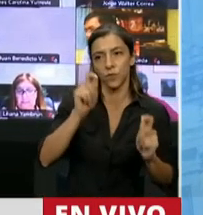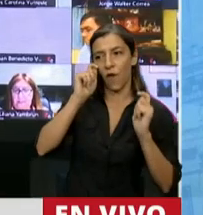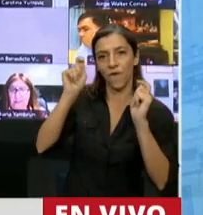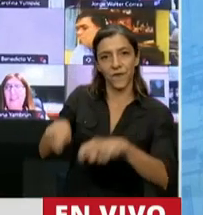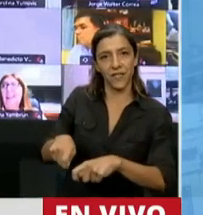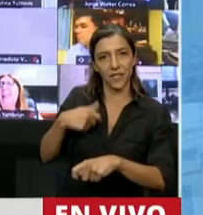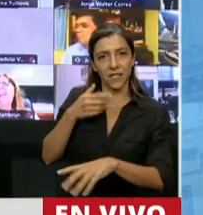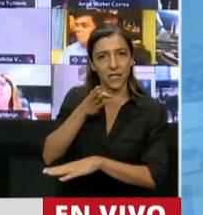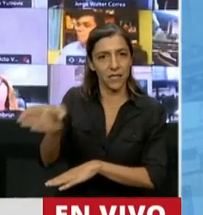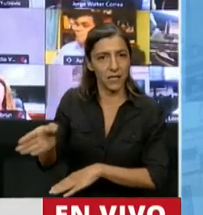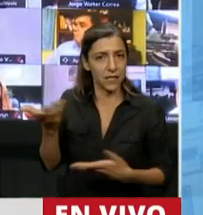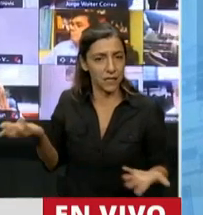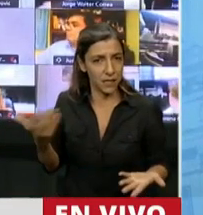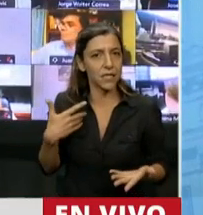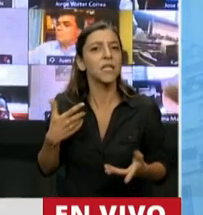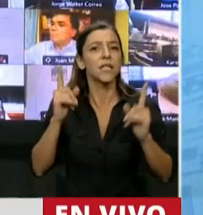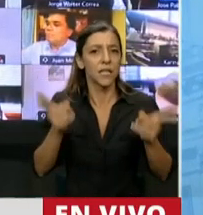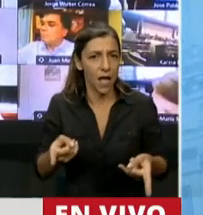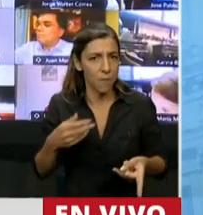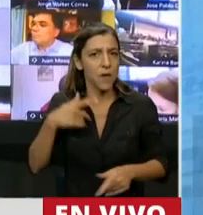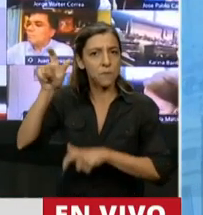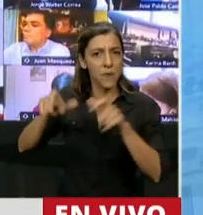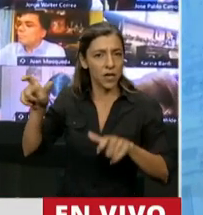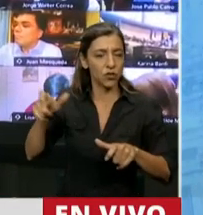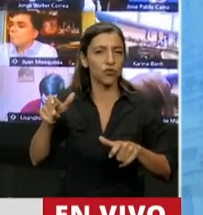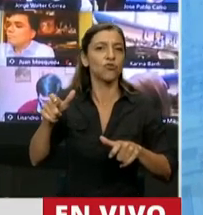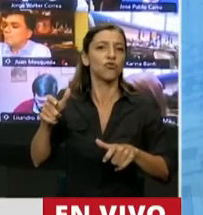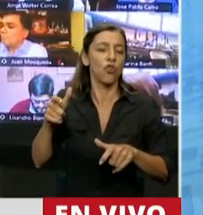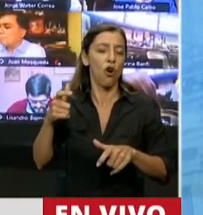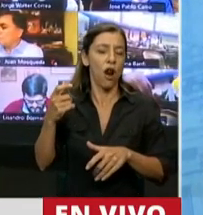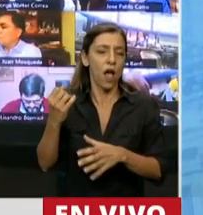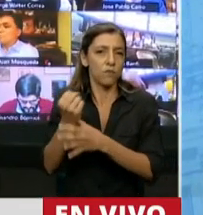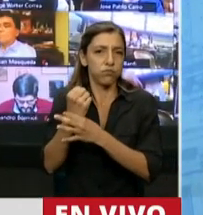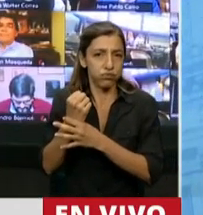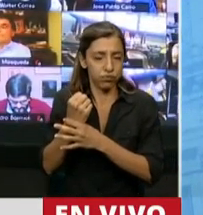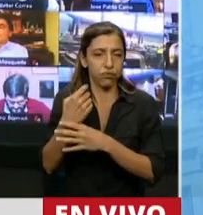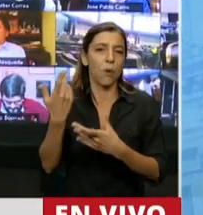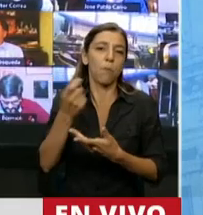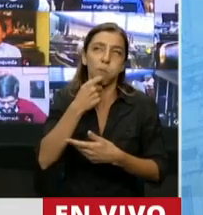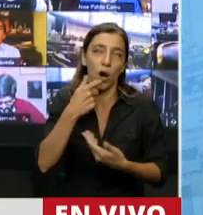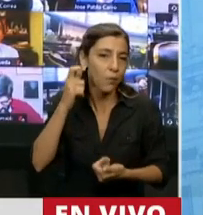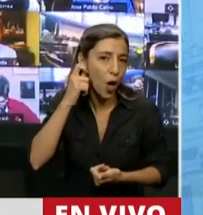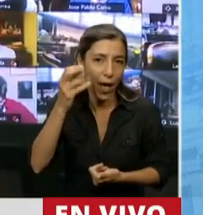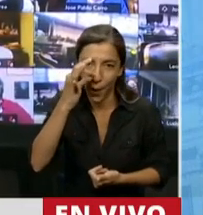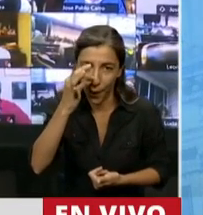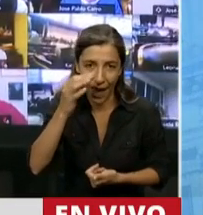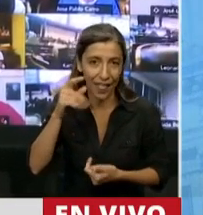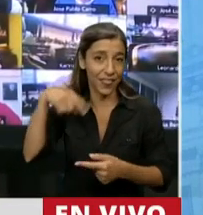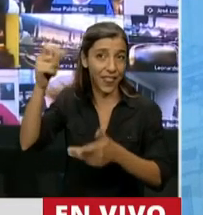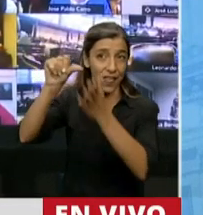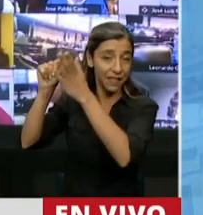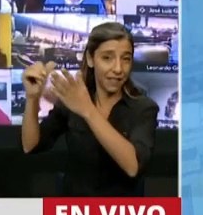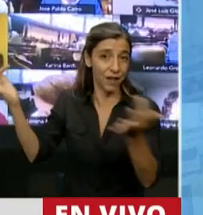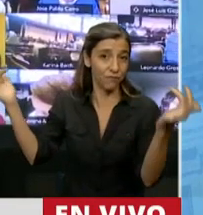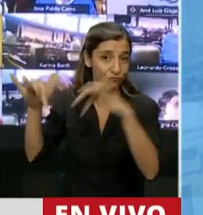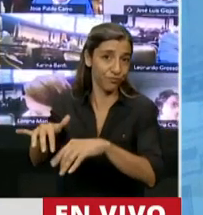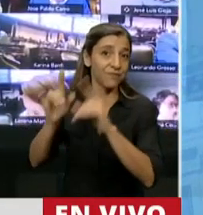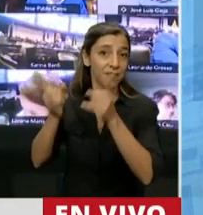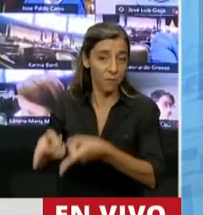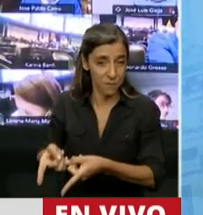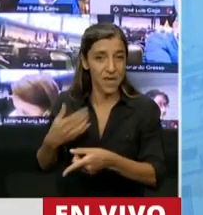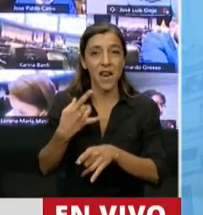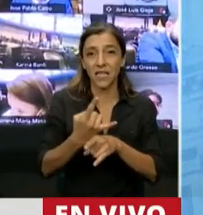visitas diplomáticas que se llevan a la Argentina, como se vio, por ejemplo, en el G20, por todos los hechos culturales de toda índole que